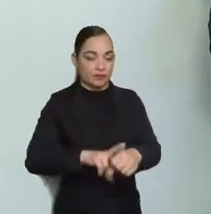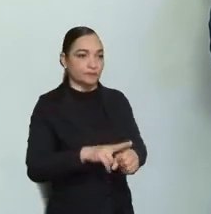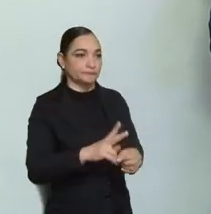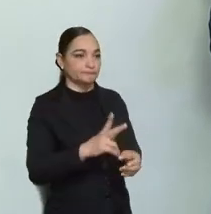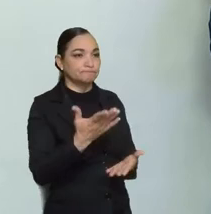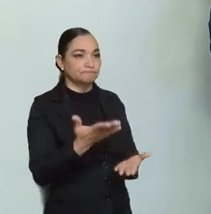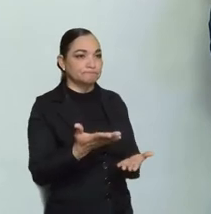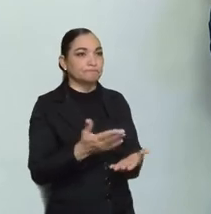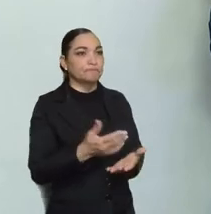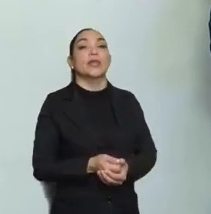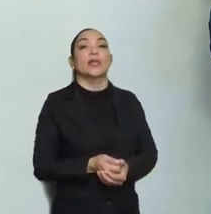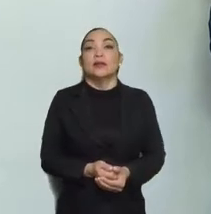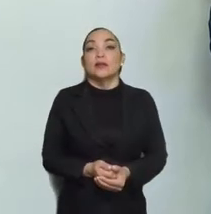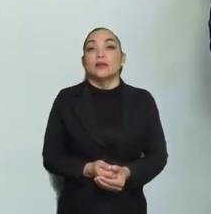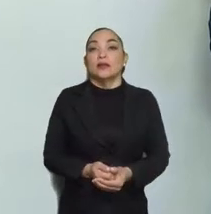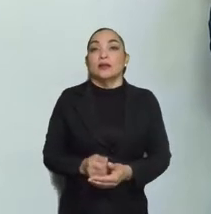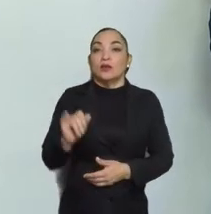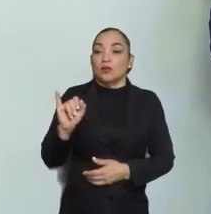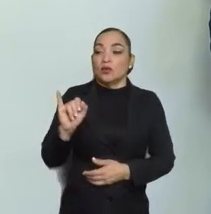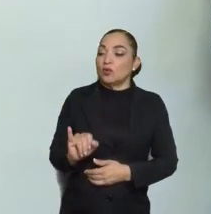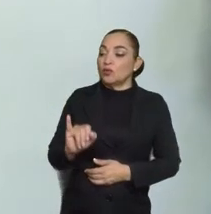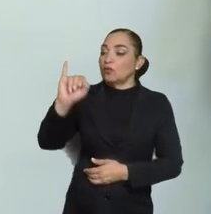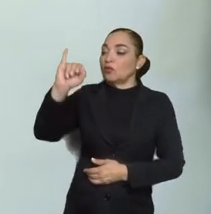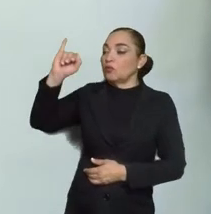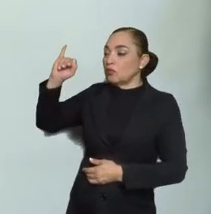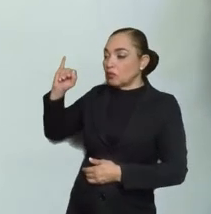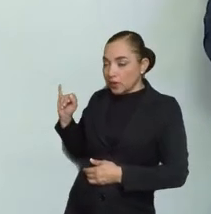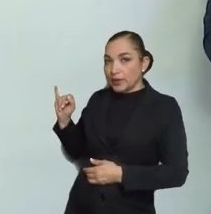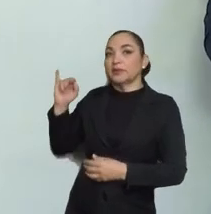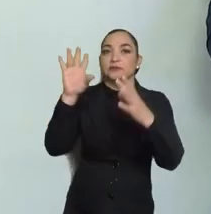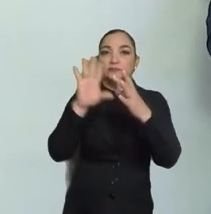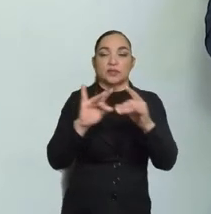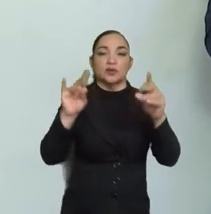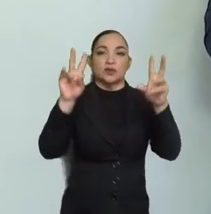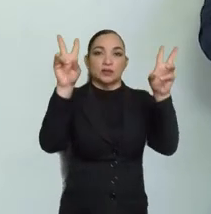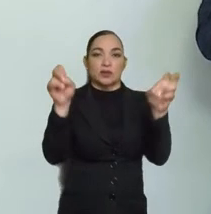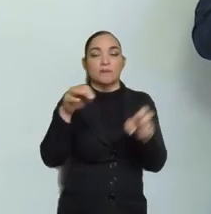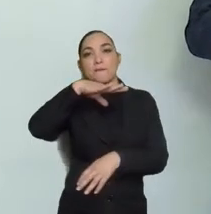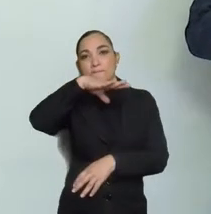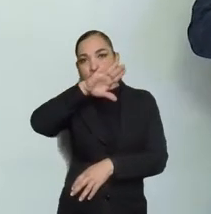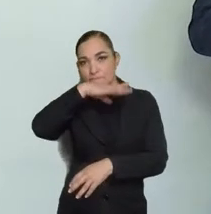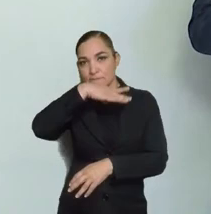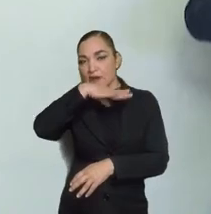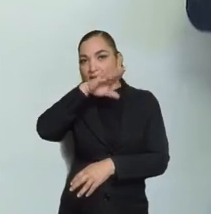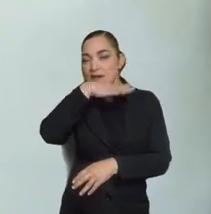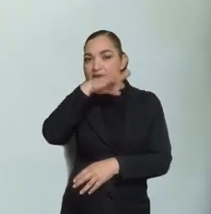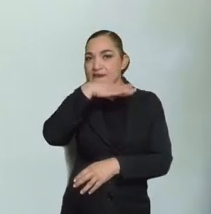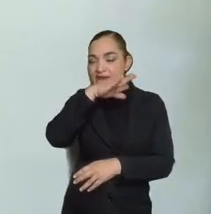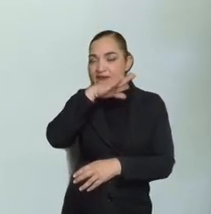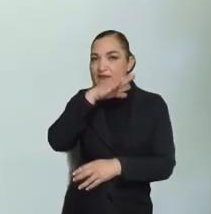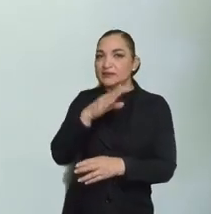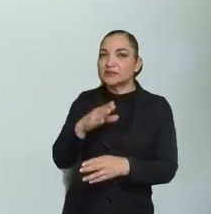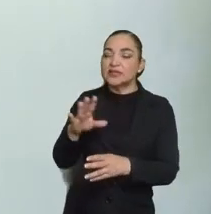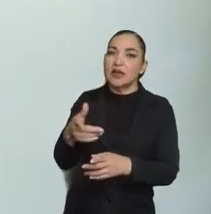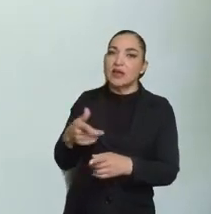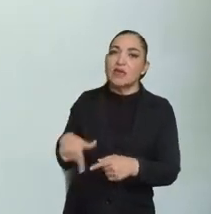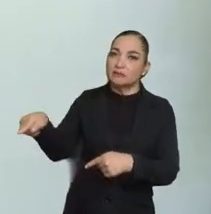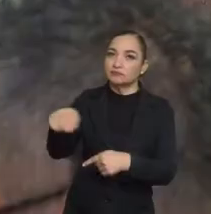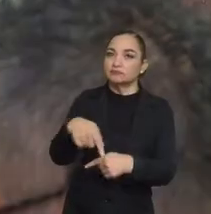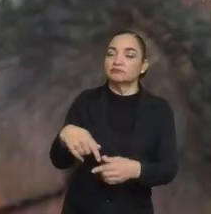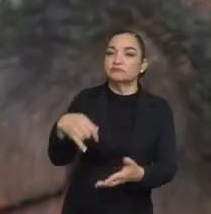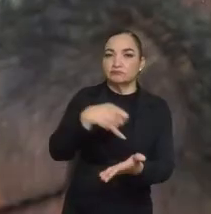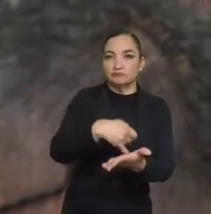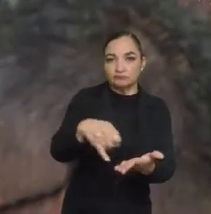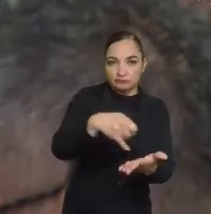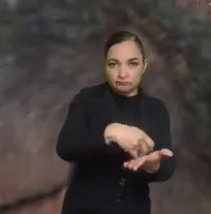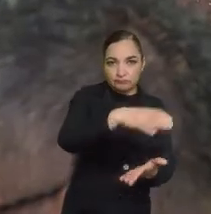Gobernador, el jueves habló sobre el tema del maíz en la Asociación de Agricultores. Dijo que se busca que se